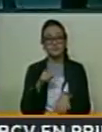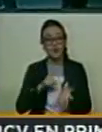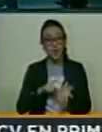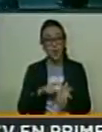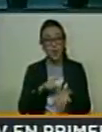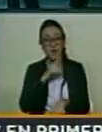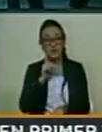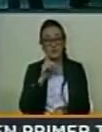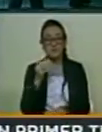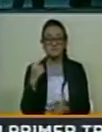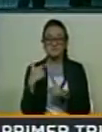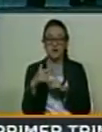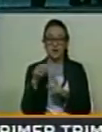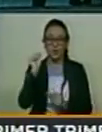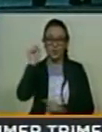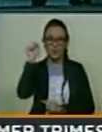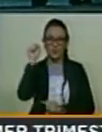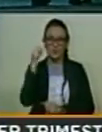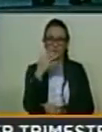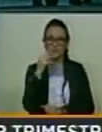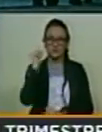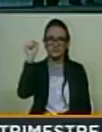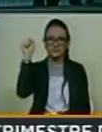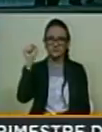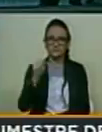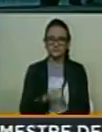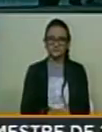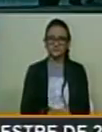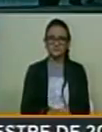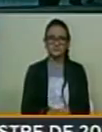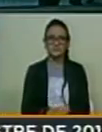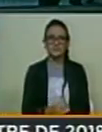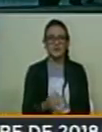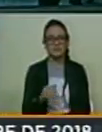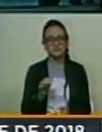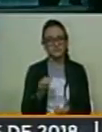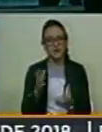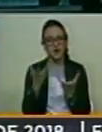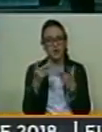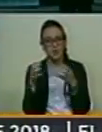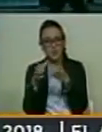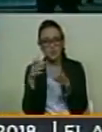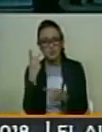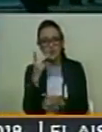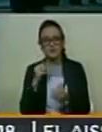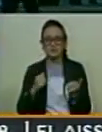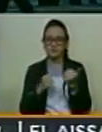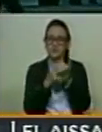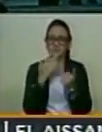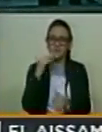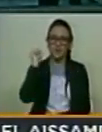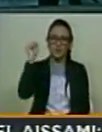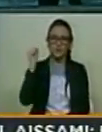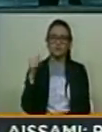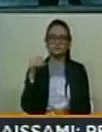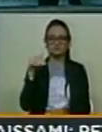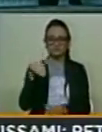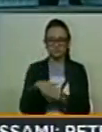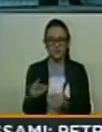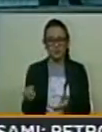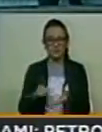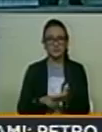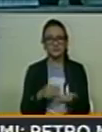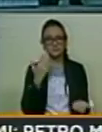el ahora también candidato presidencial de manera oficial, Henry Falcón, por Avanzada Progresista, COPEI